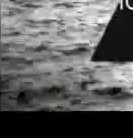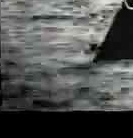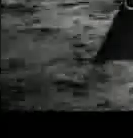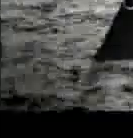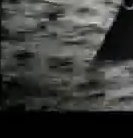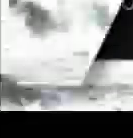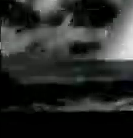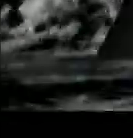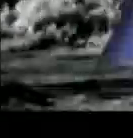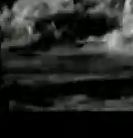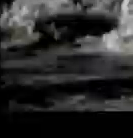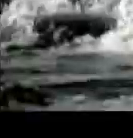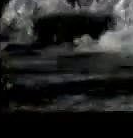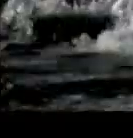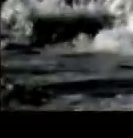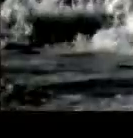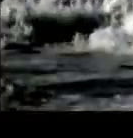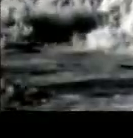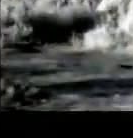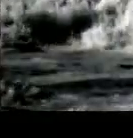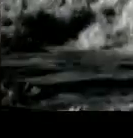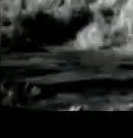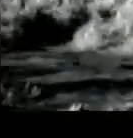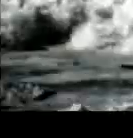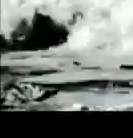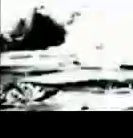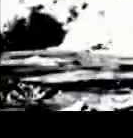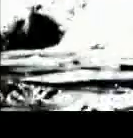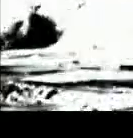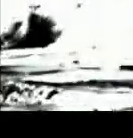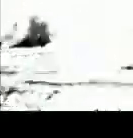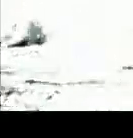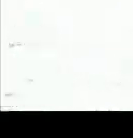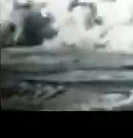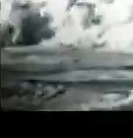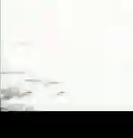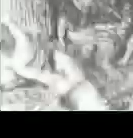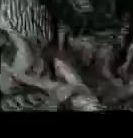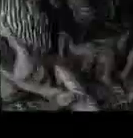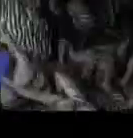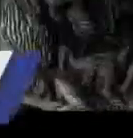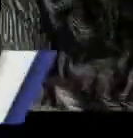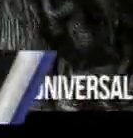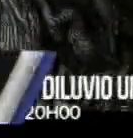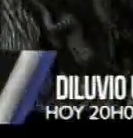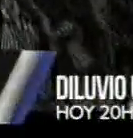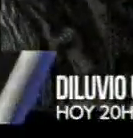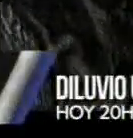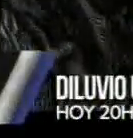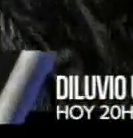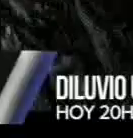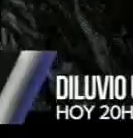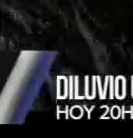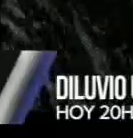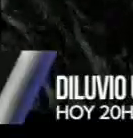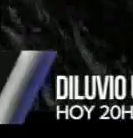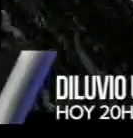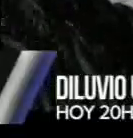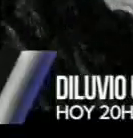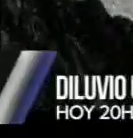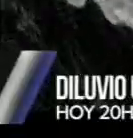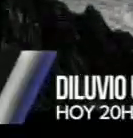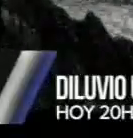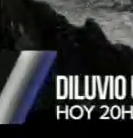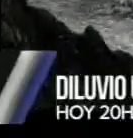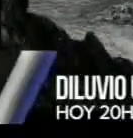Un diluvio, un cataclismo, un acto de Dios. Dice la Biblia que solamente Noé y su